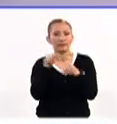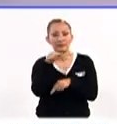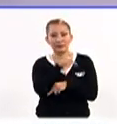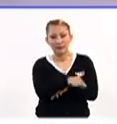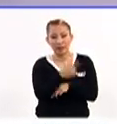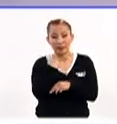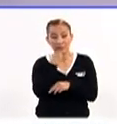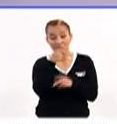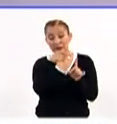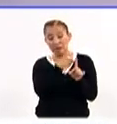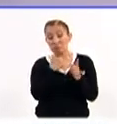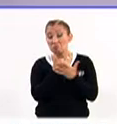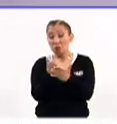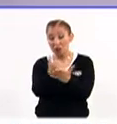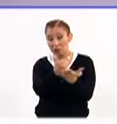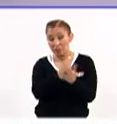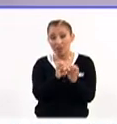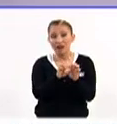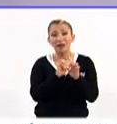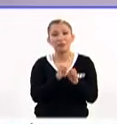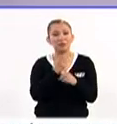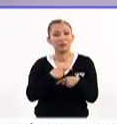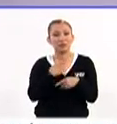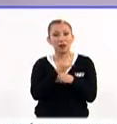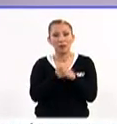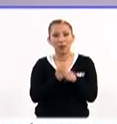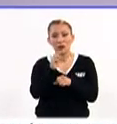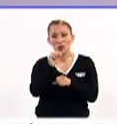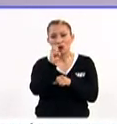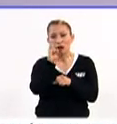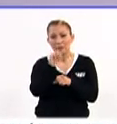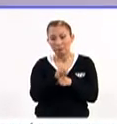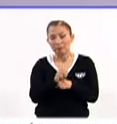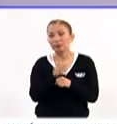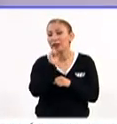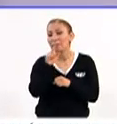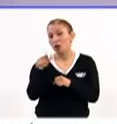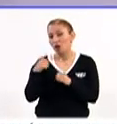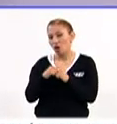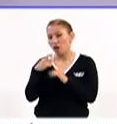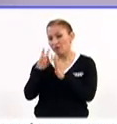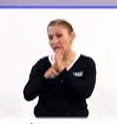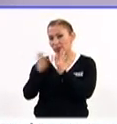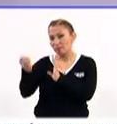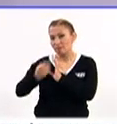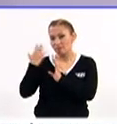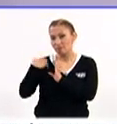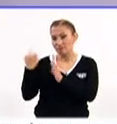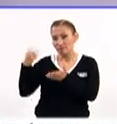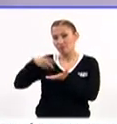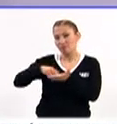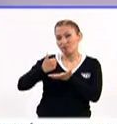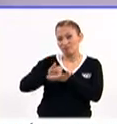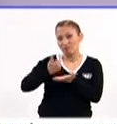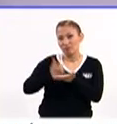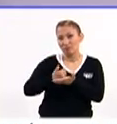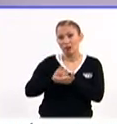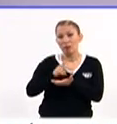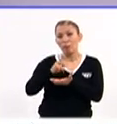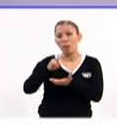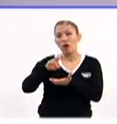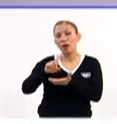quien destacó la cooperación con el equipo de investigadores de la UNAM. Y también mediante una videoconferencia estuvieron colaborando